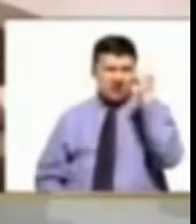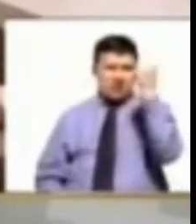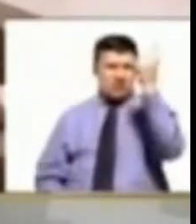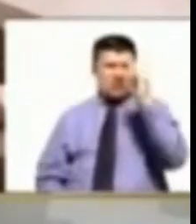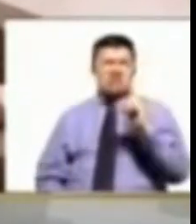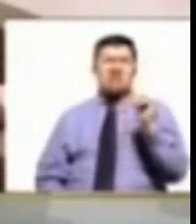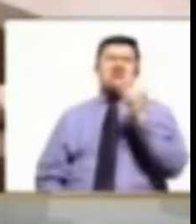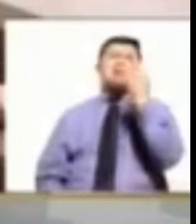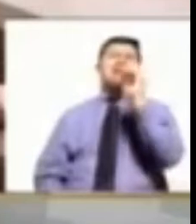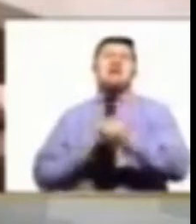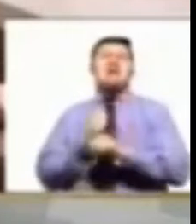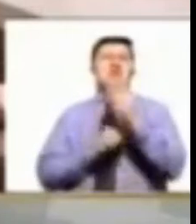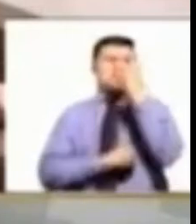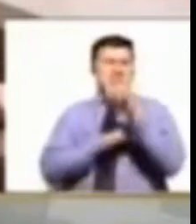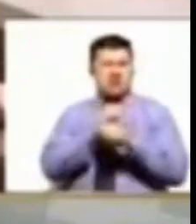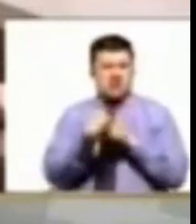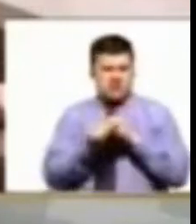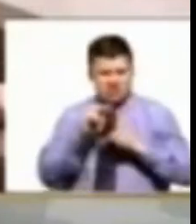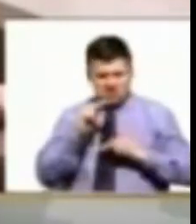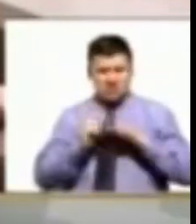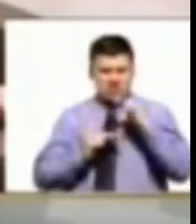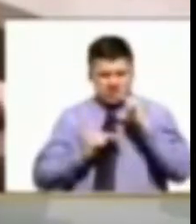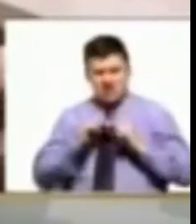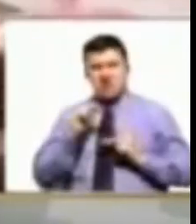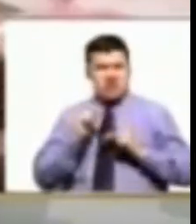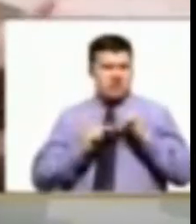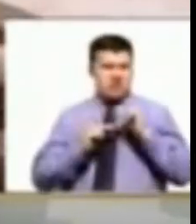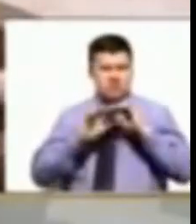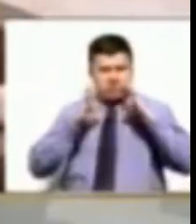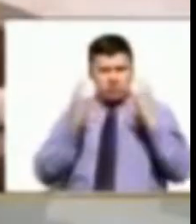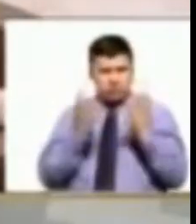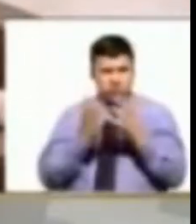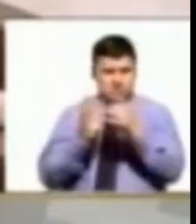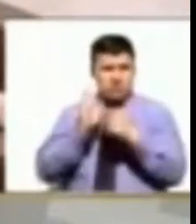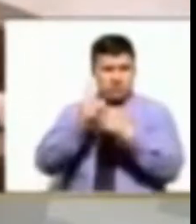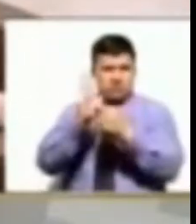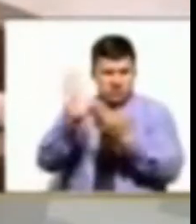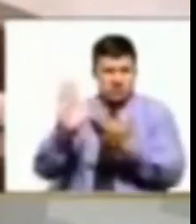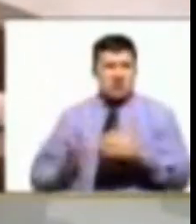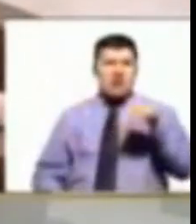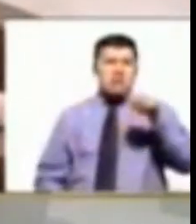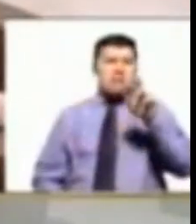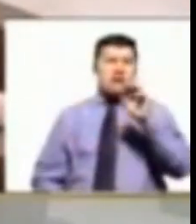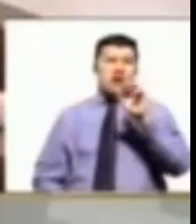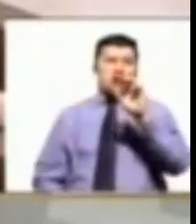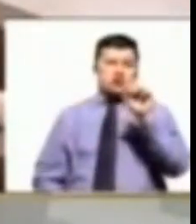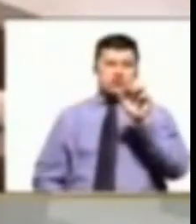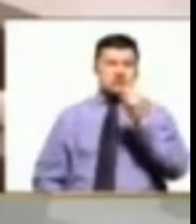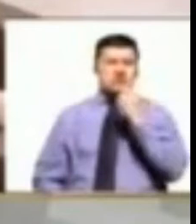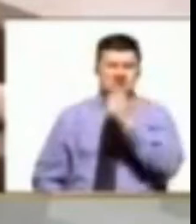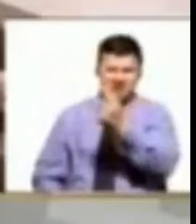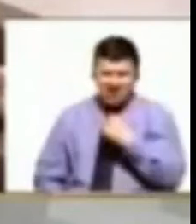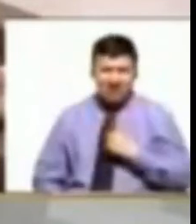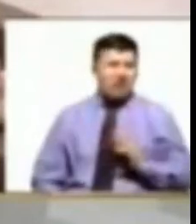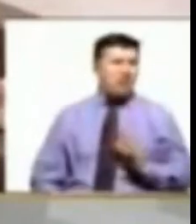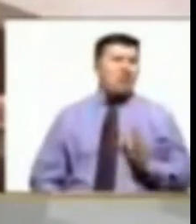género. Lleva más de 30, 40 años construyéndose en el mundo, como lo mostró la senadora María del Rosario Guerra, y